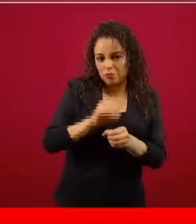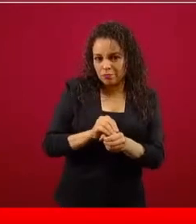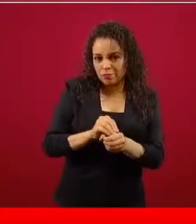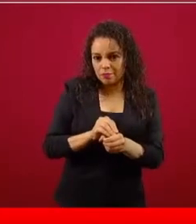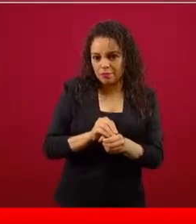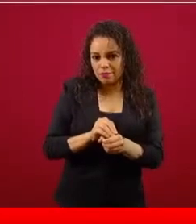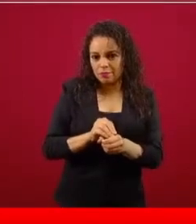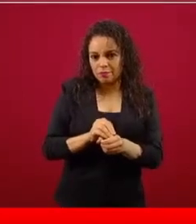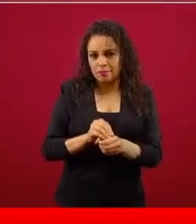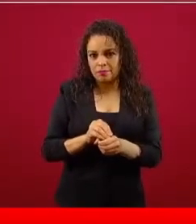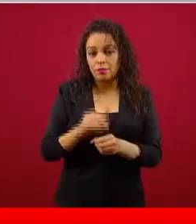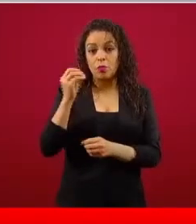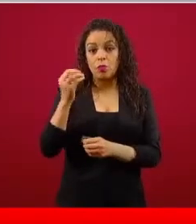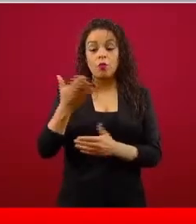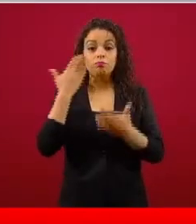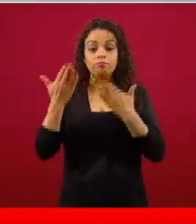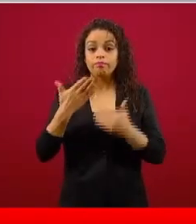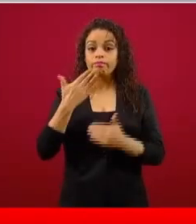El nivel académico.